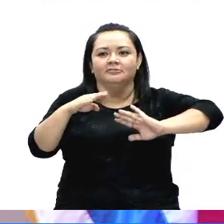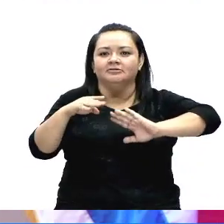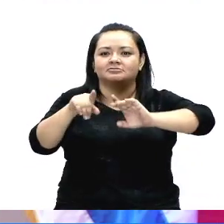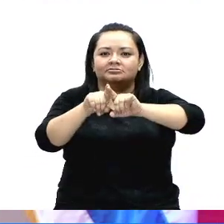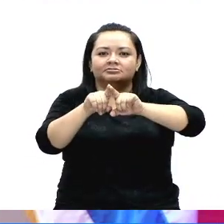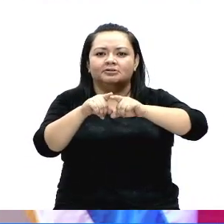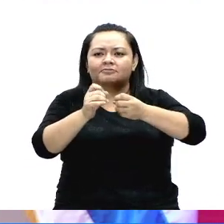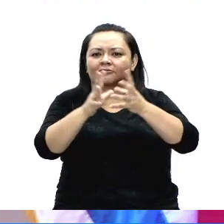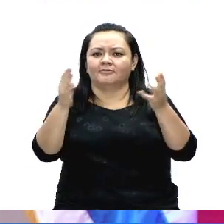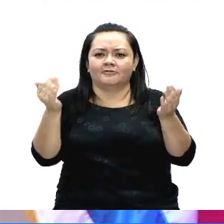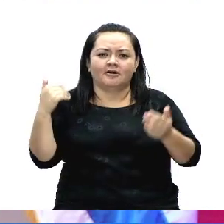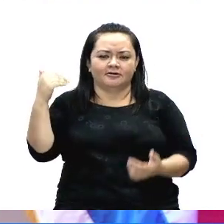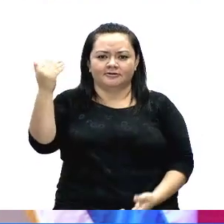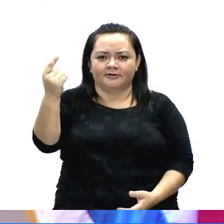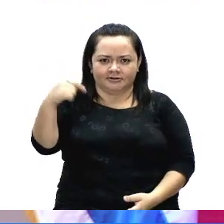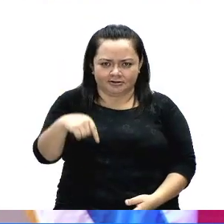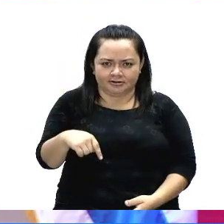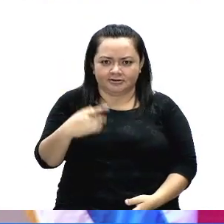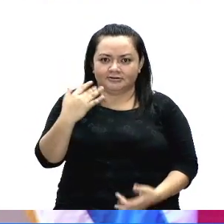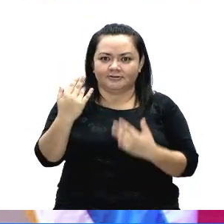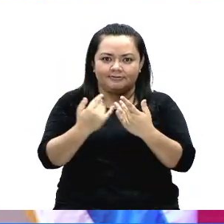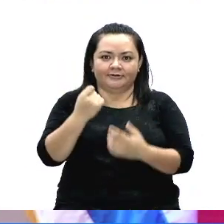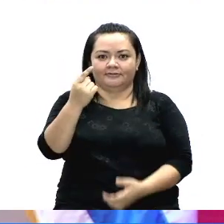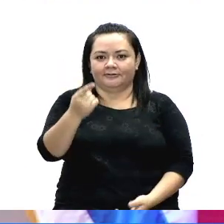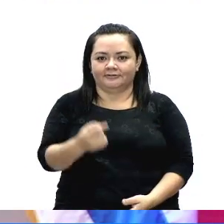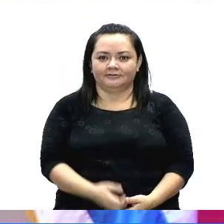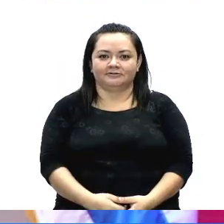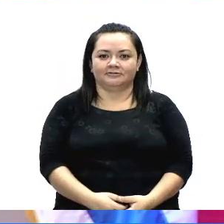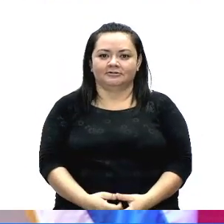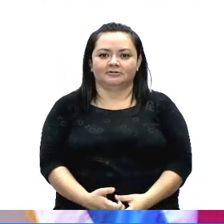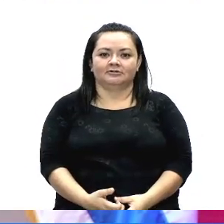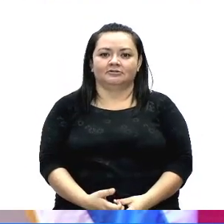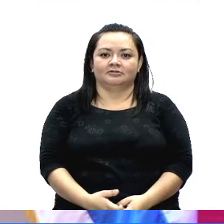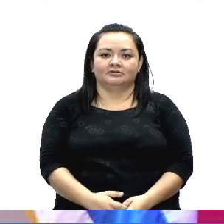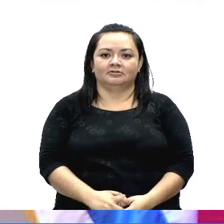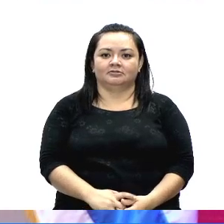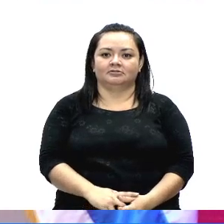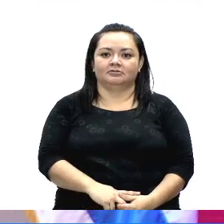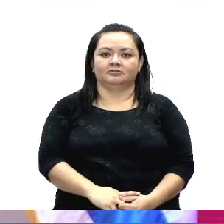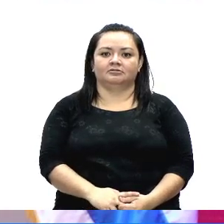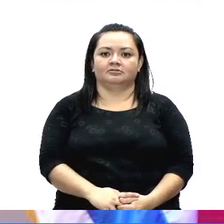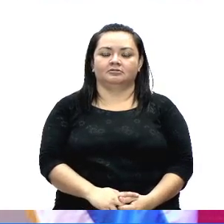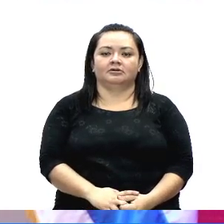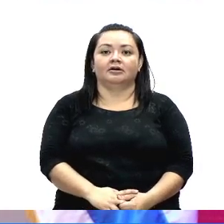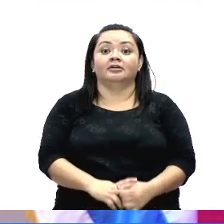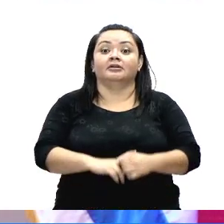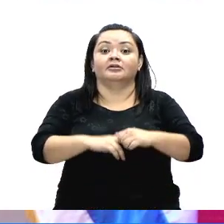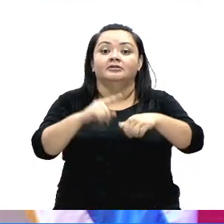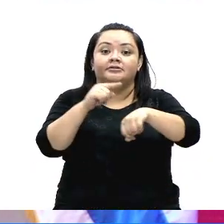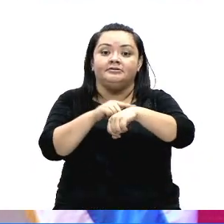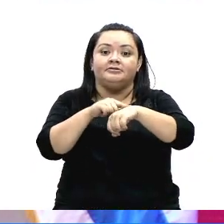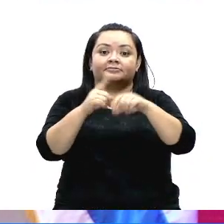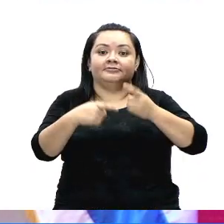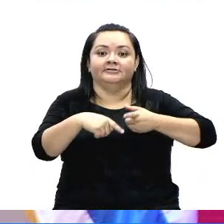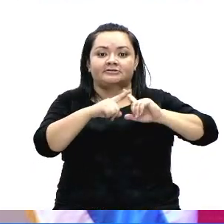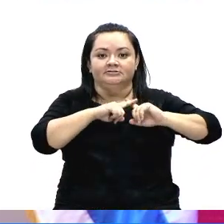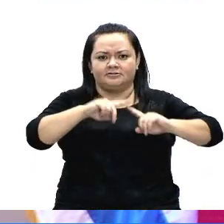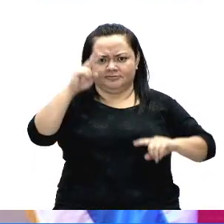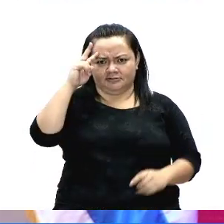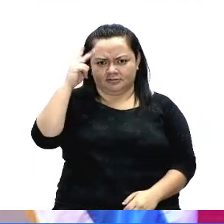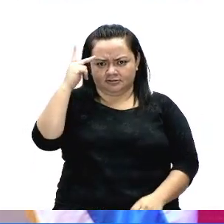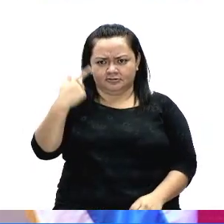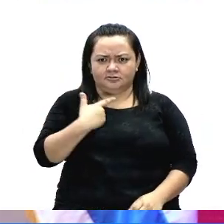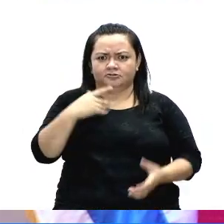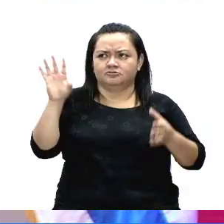tendrá muchos años más acá y les esperamos prontamente acá pero el tiempo en el cristianismo no significa nuestra